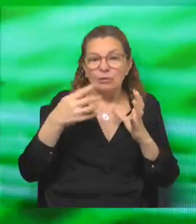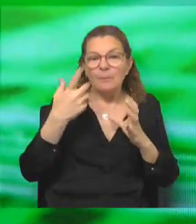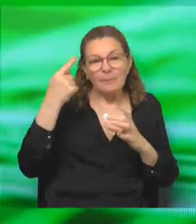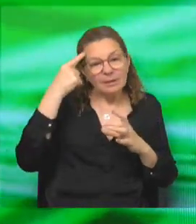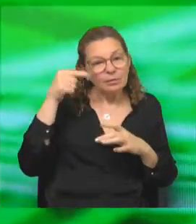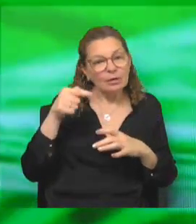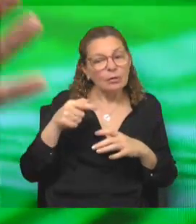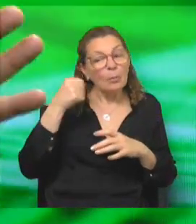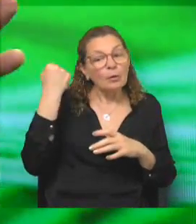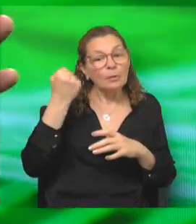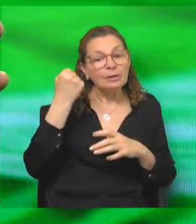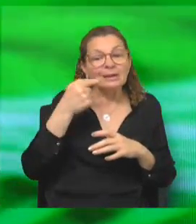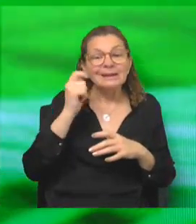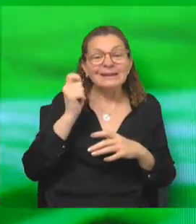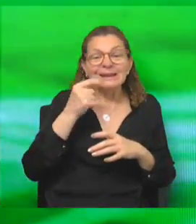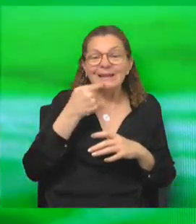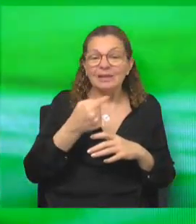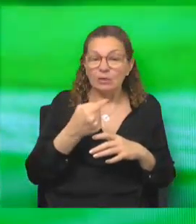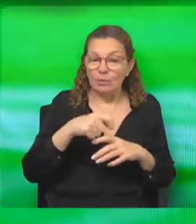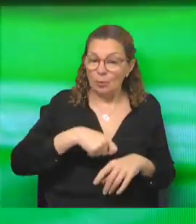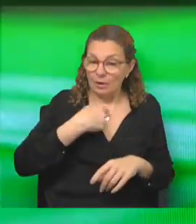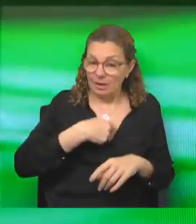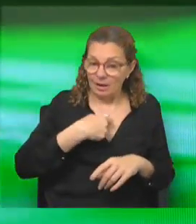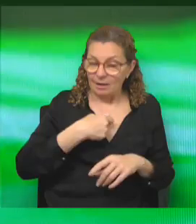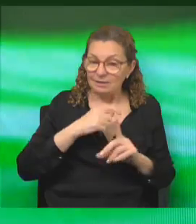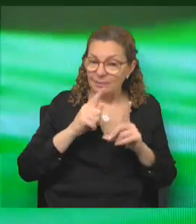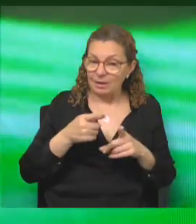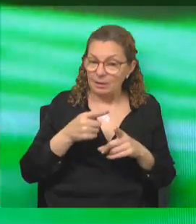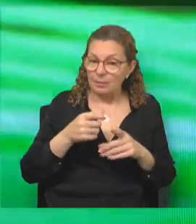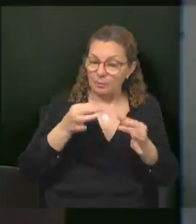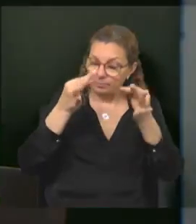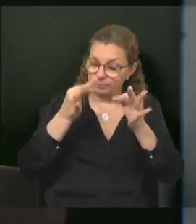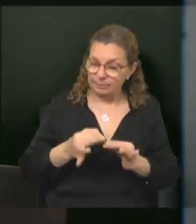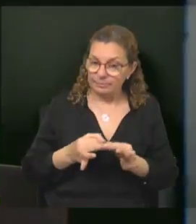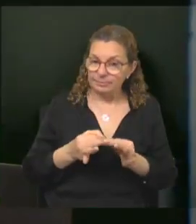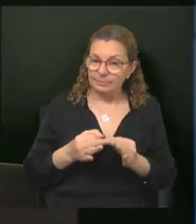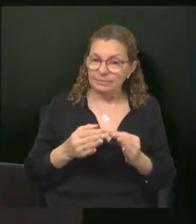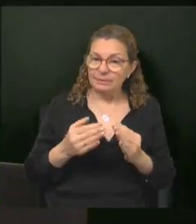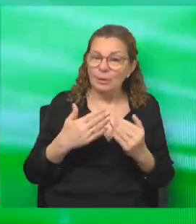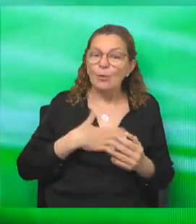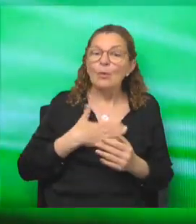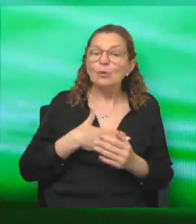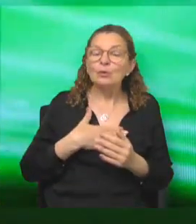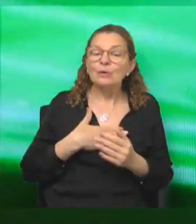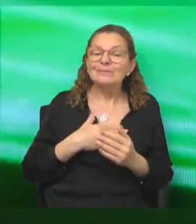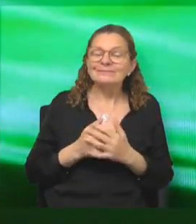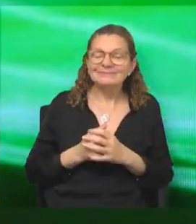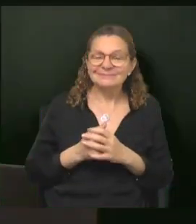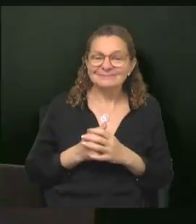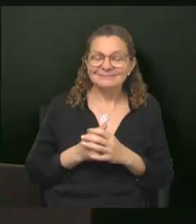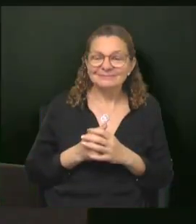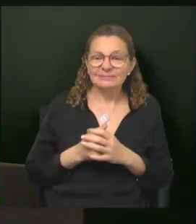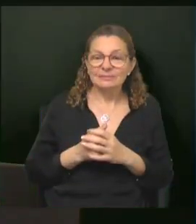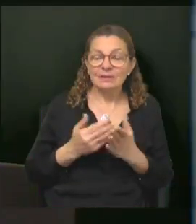es muy relevante Por quién la dijo y por los lo contundente que fue Pablo mierez ha sido un gusto encantado